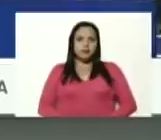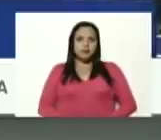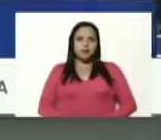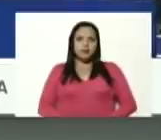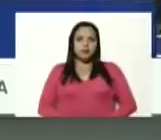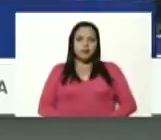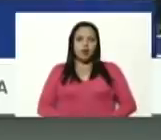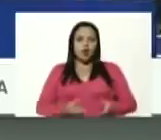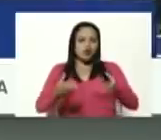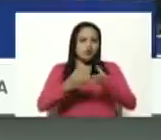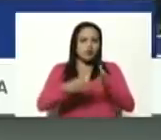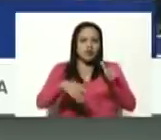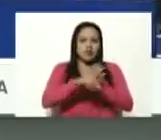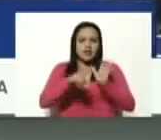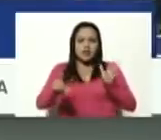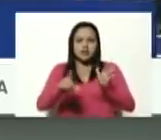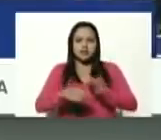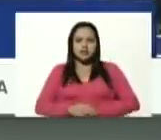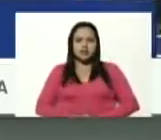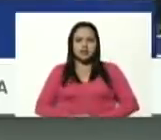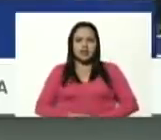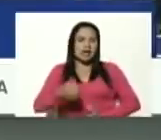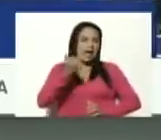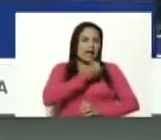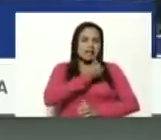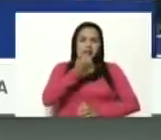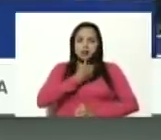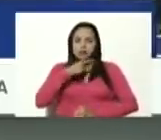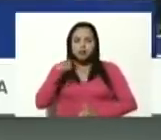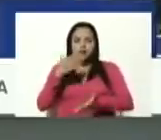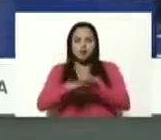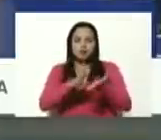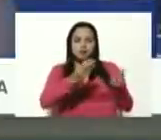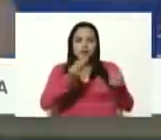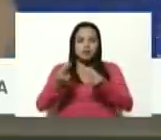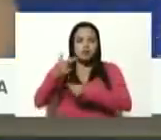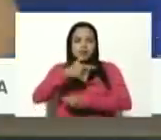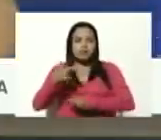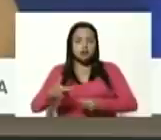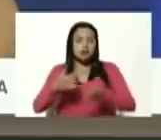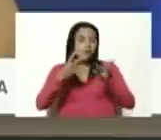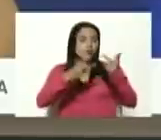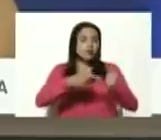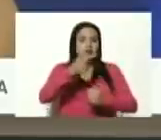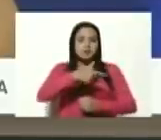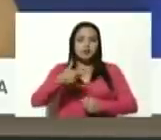extremista de derecha. Asesinaron cuánta gente, ¿vale? ¿Cuánta gente?